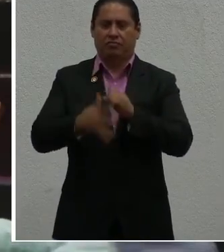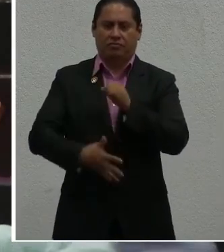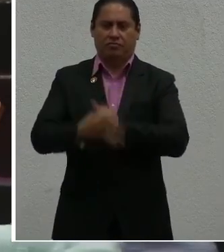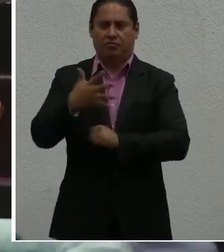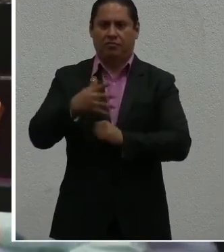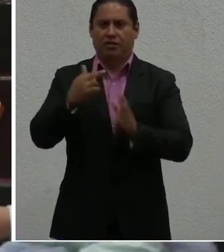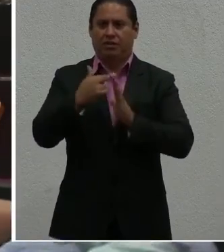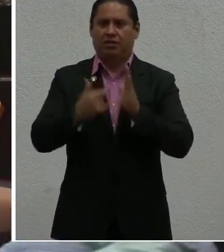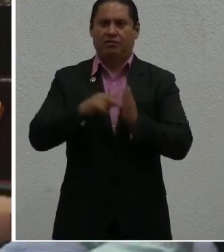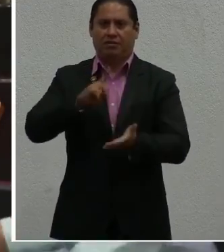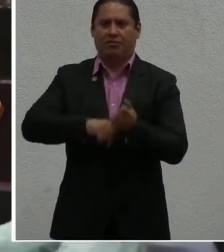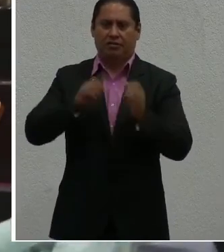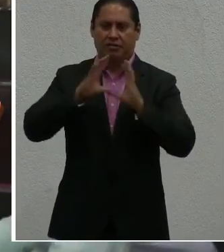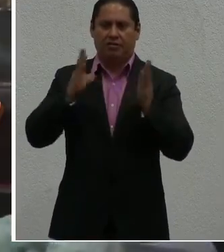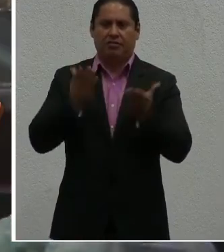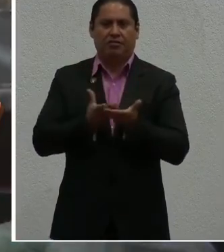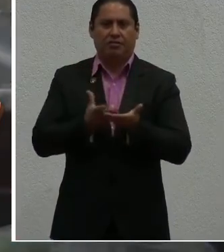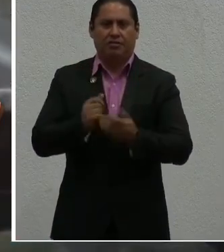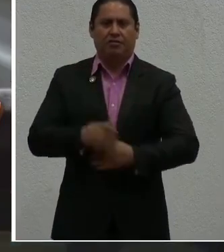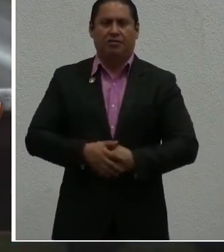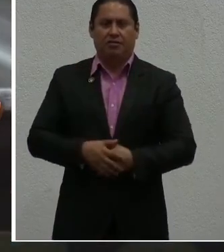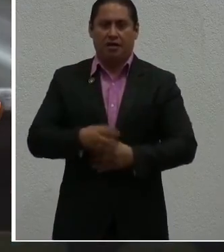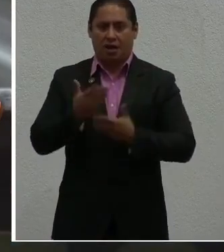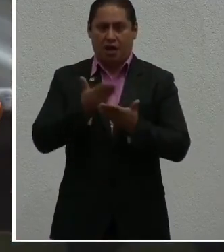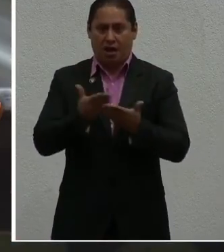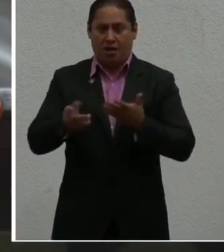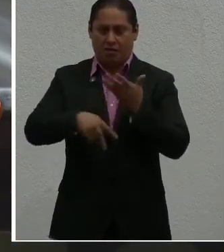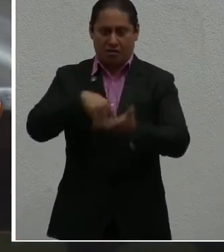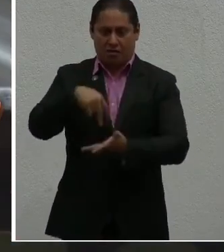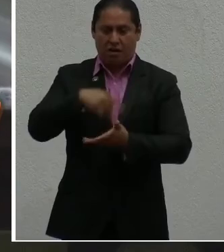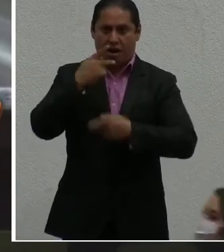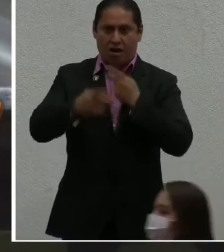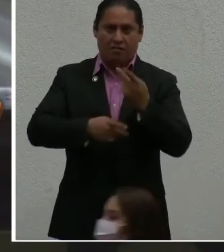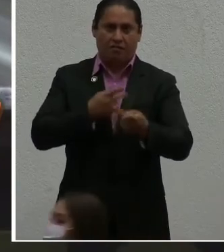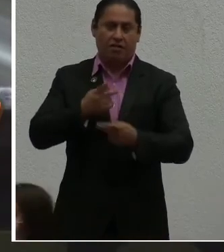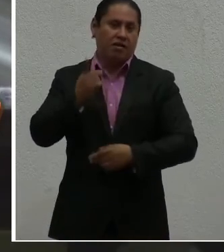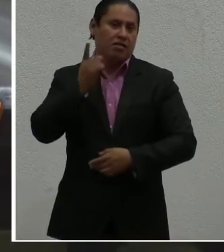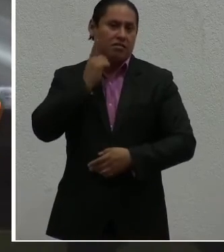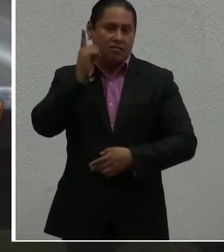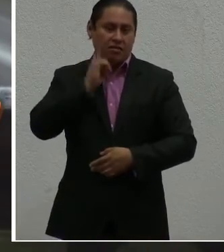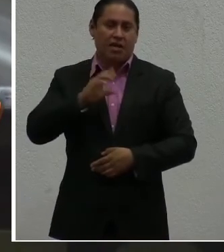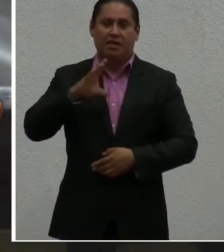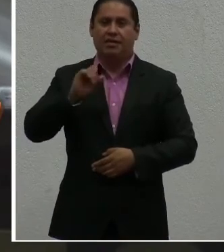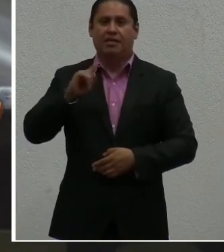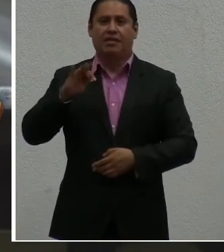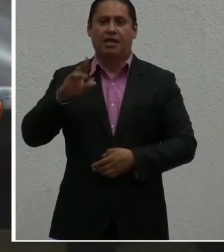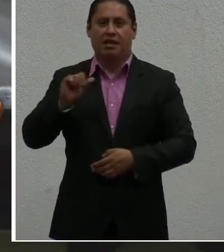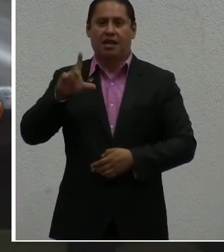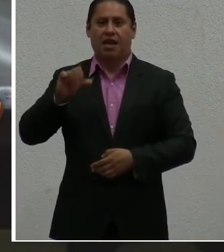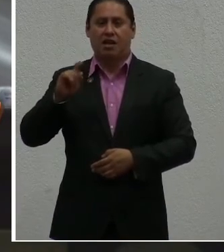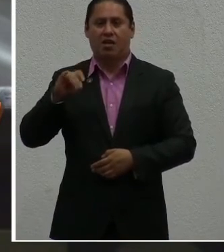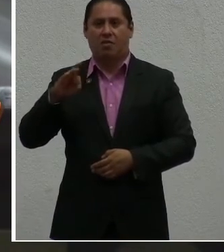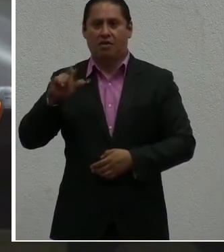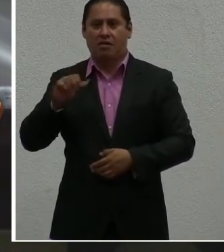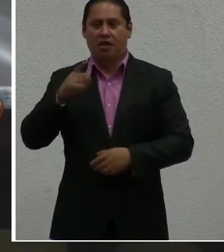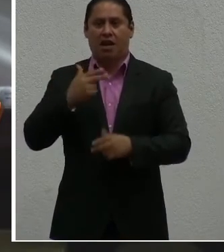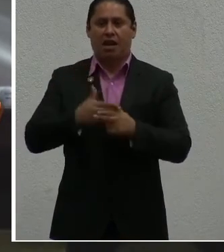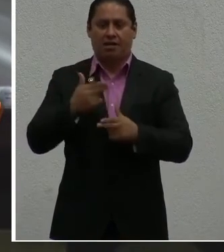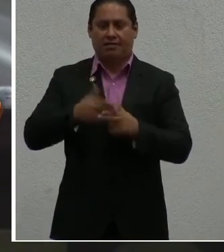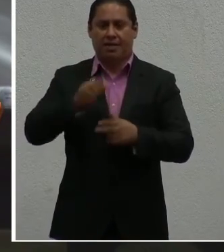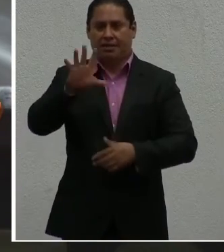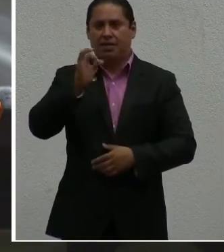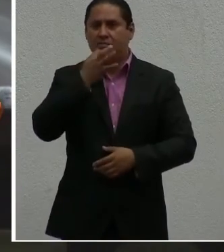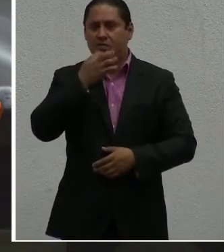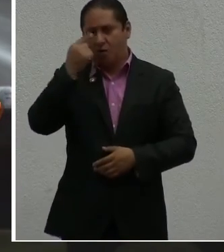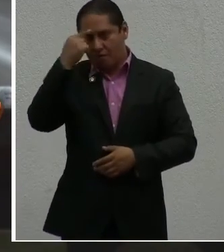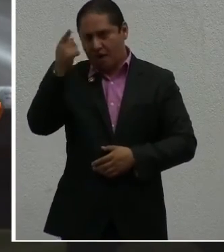reglamento interior de este Poder Legislativo, se le concede el uso de la palabra a la diputada Cecilia López Sánchez hasta por 5 minutos